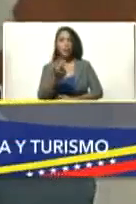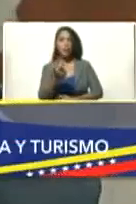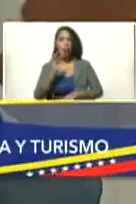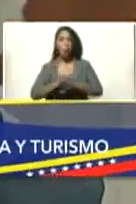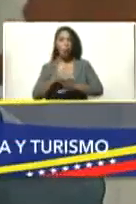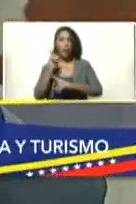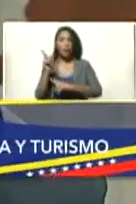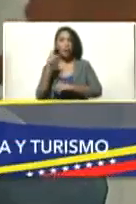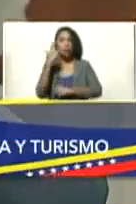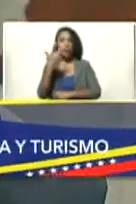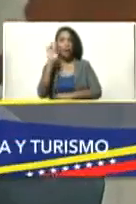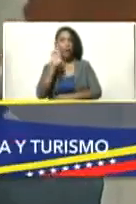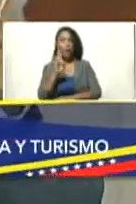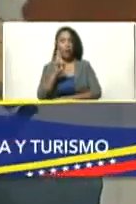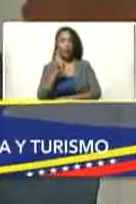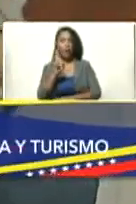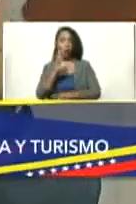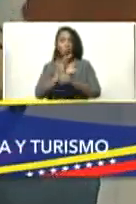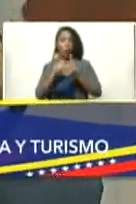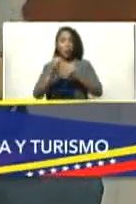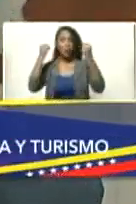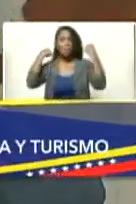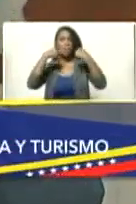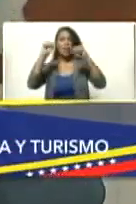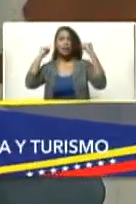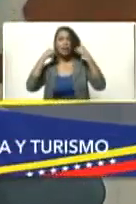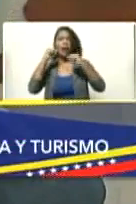tres R cotidianamente se practican, están